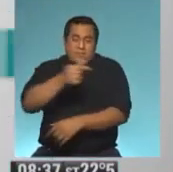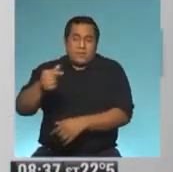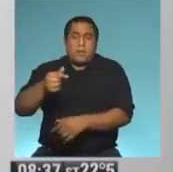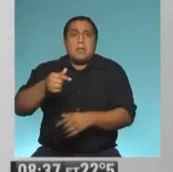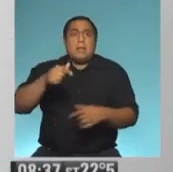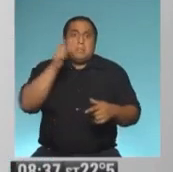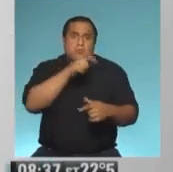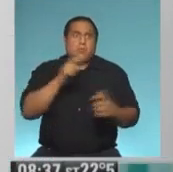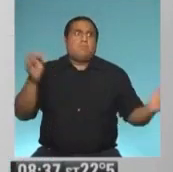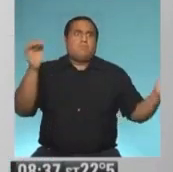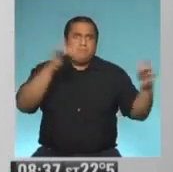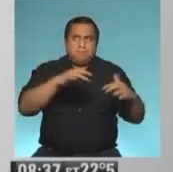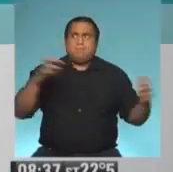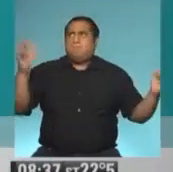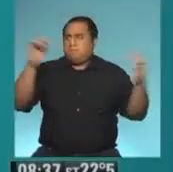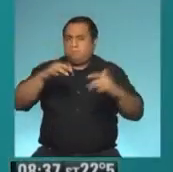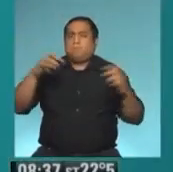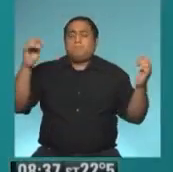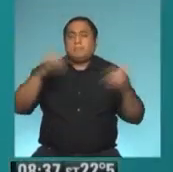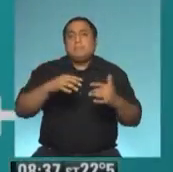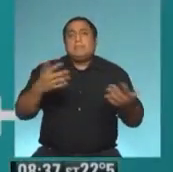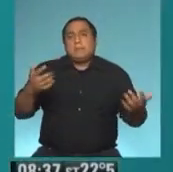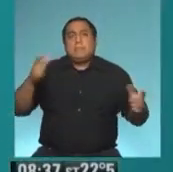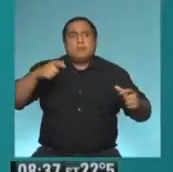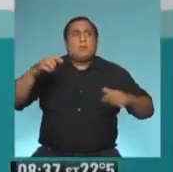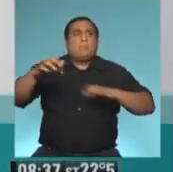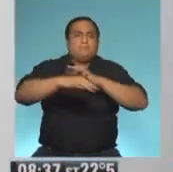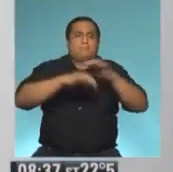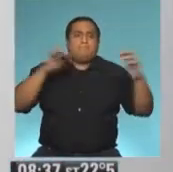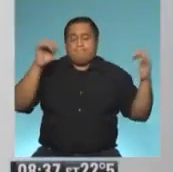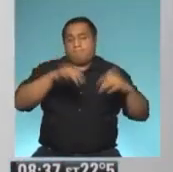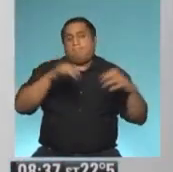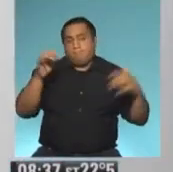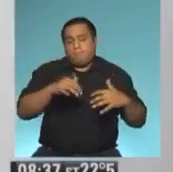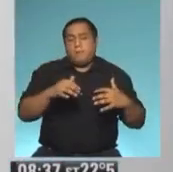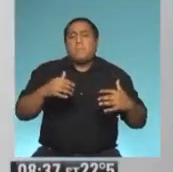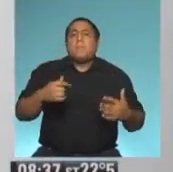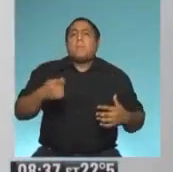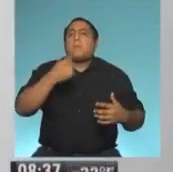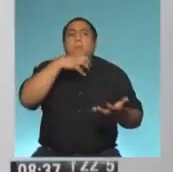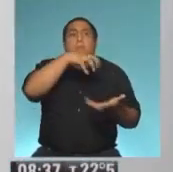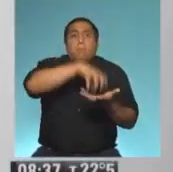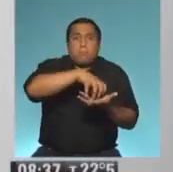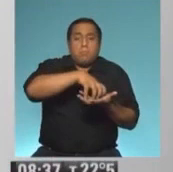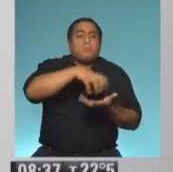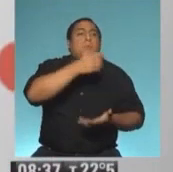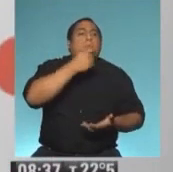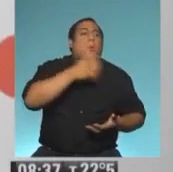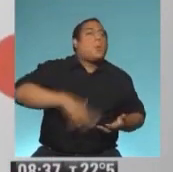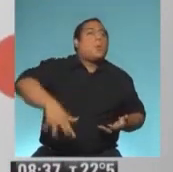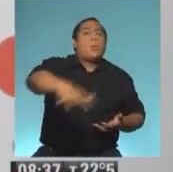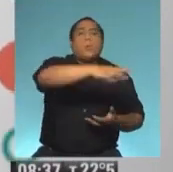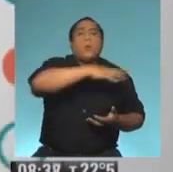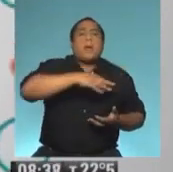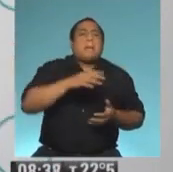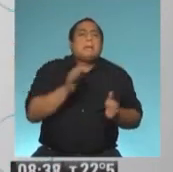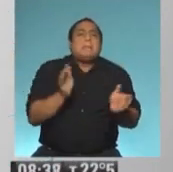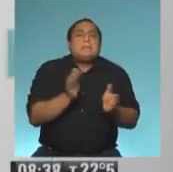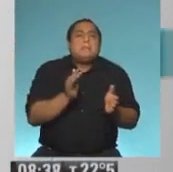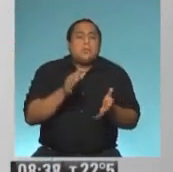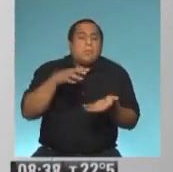que la logística también es para trasladar gente. Es decir, no conviene poner un vacunatorio en un lugar muy